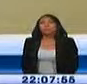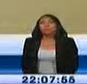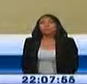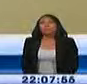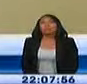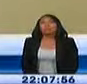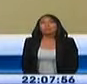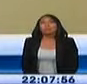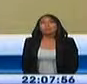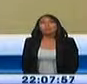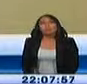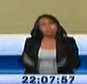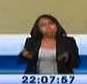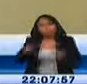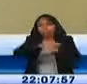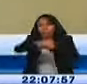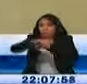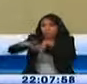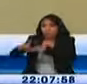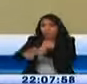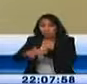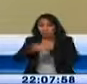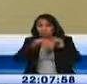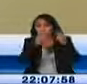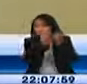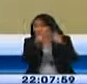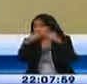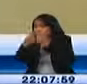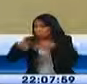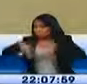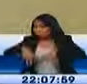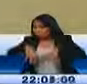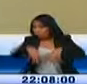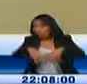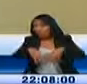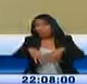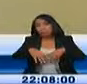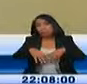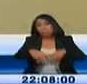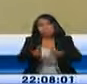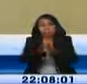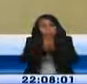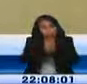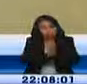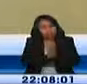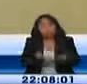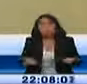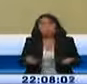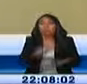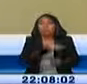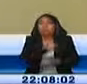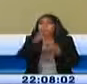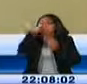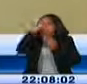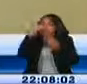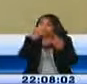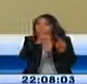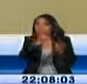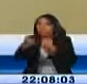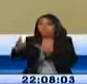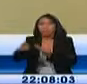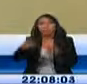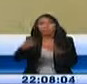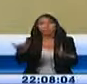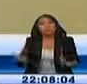están encabezando este paro, estas marchas, a respetar a nuestra ciudad. Solo queremos decirles, todos tenemos el